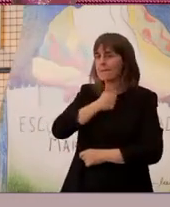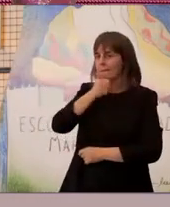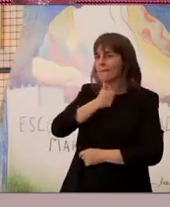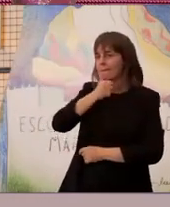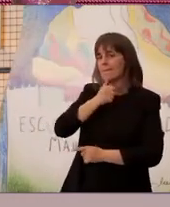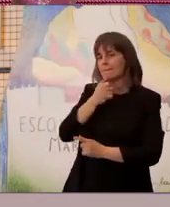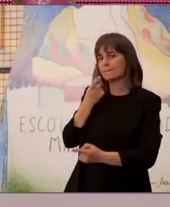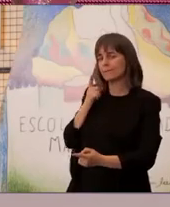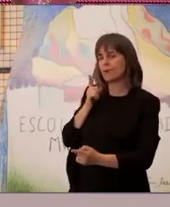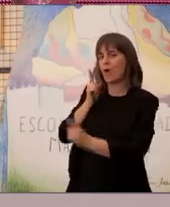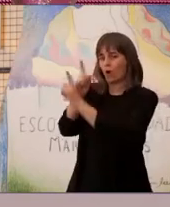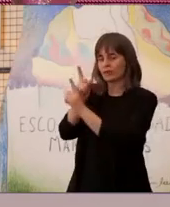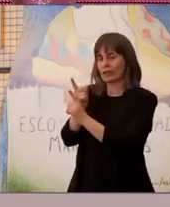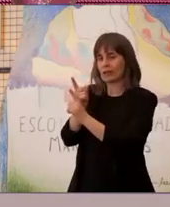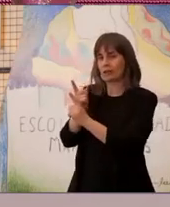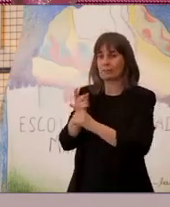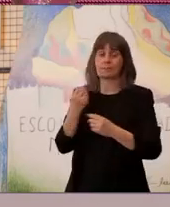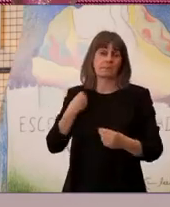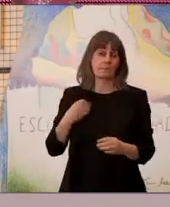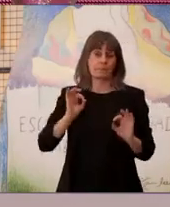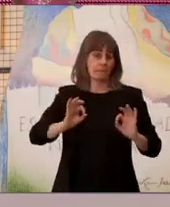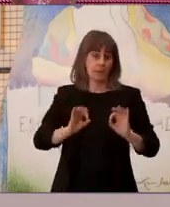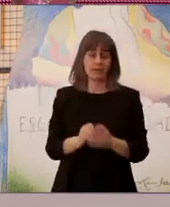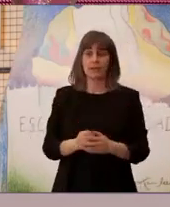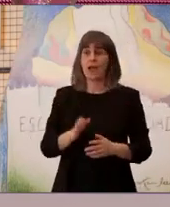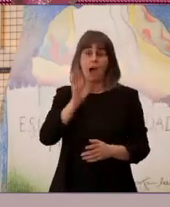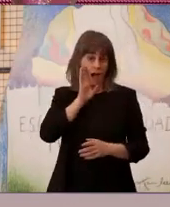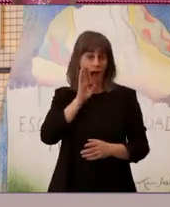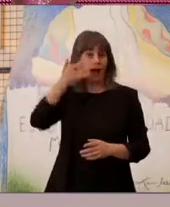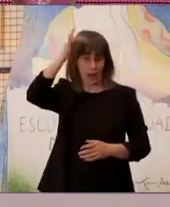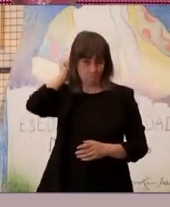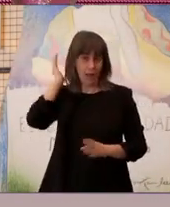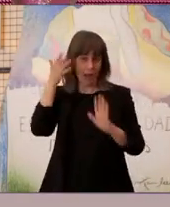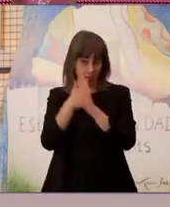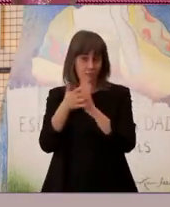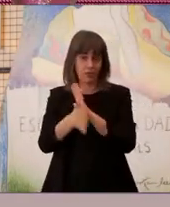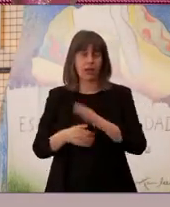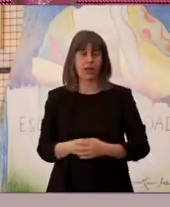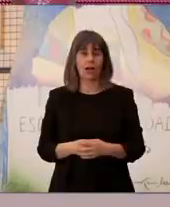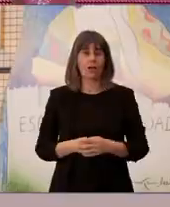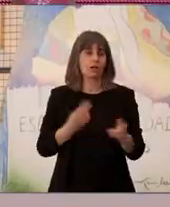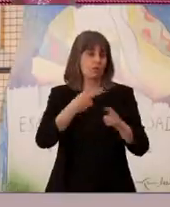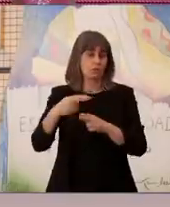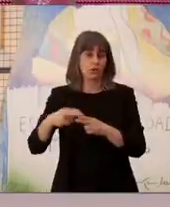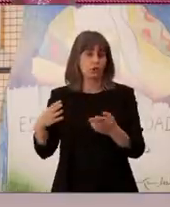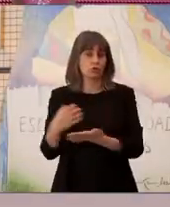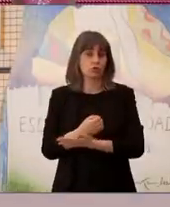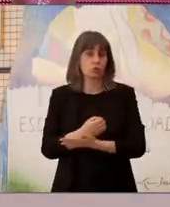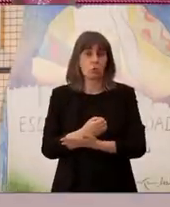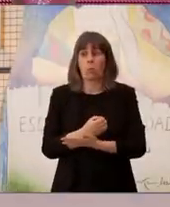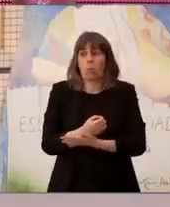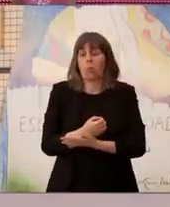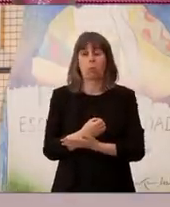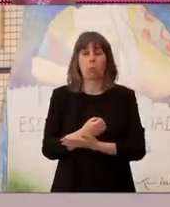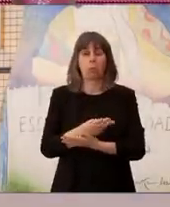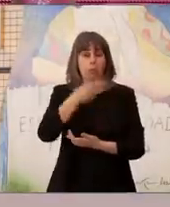Bueno pues esto nos lo han explicado nos lo explicado Carmela y nos hemos explicado todas no los otros políticos Pues resulta que no no tienen